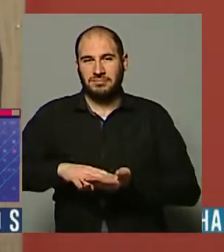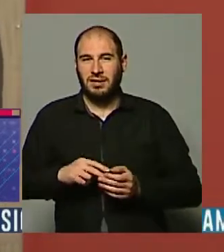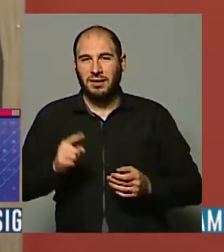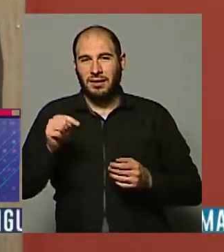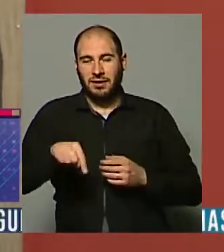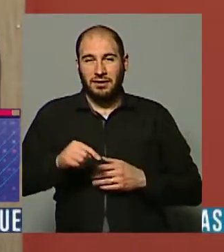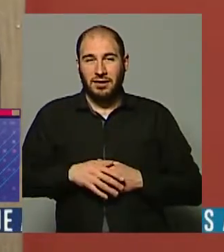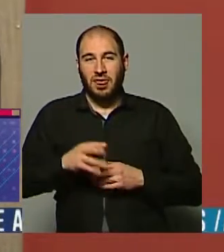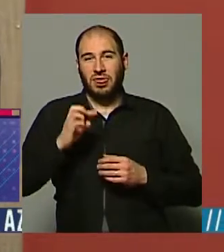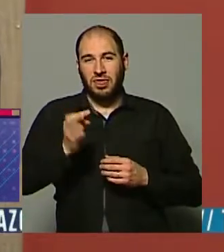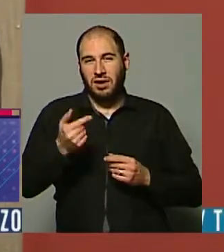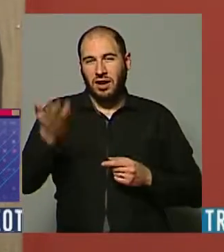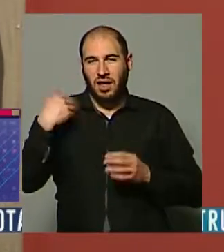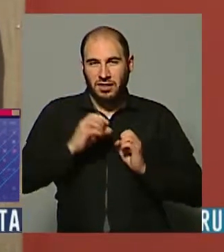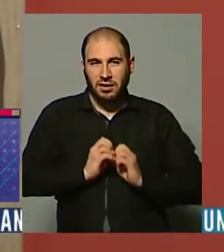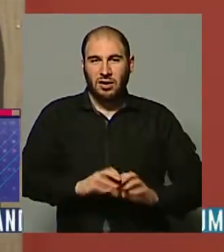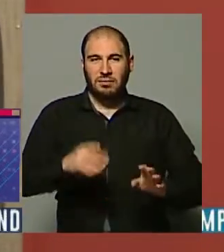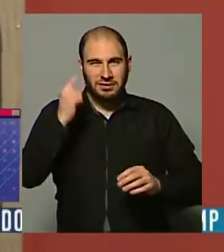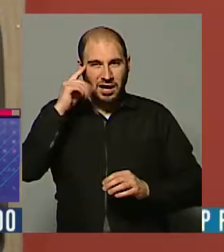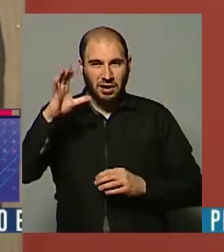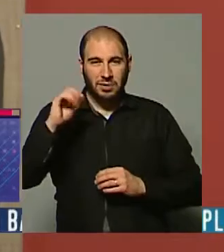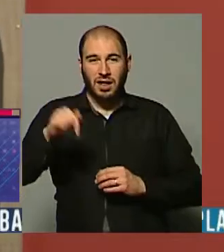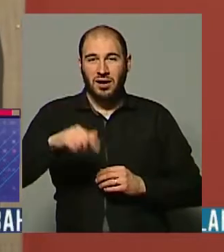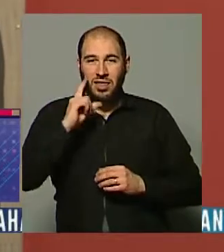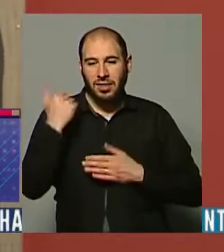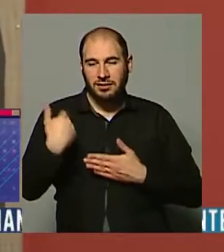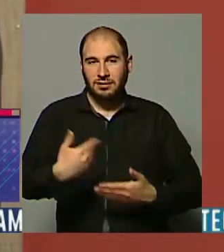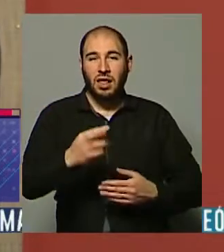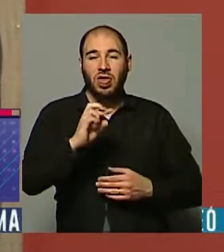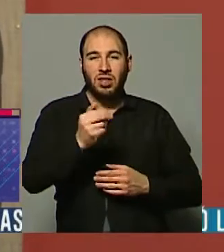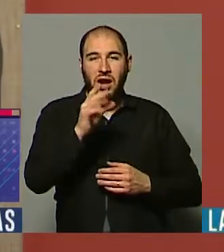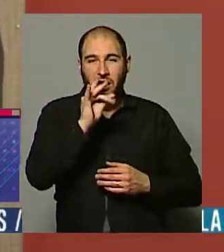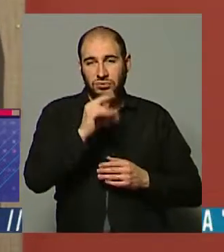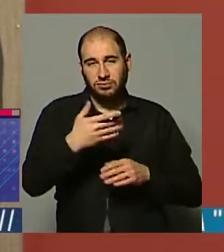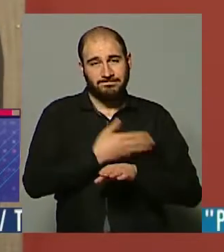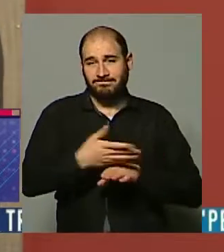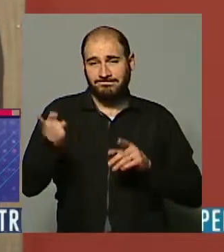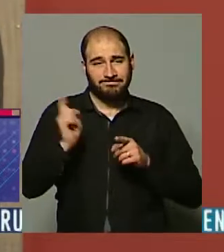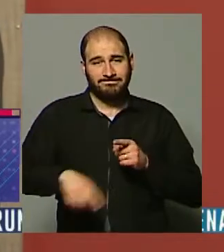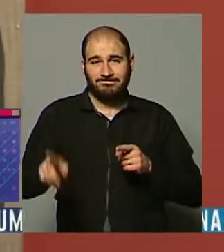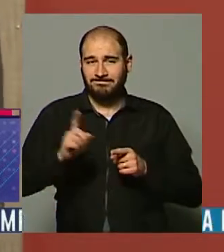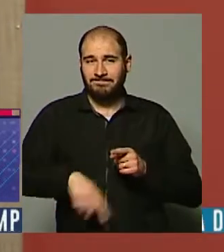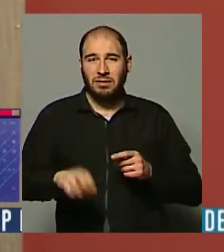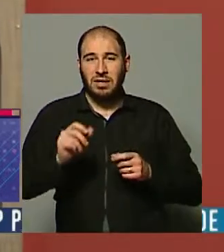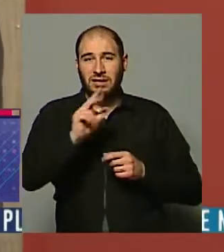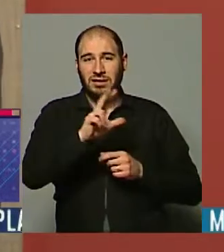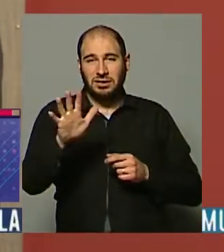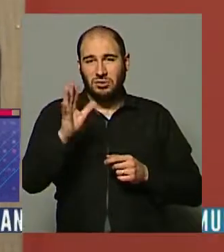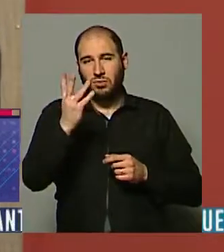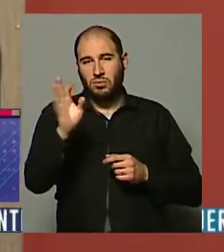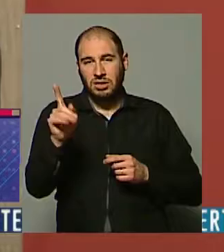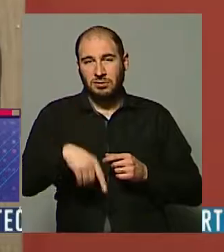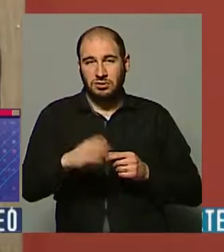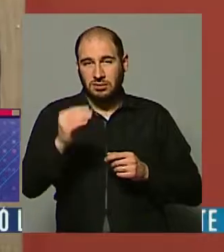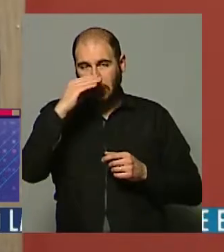primeros dólares que empezamos a recordar ahora en estos días. El dólar blue siempre existió porque hay un 35-40%